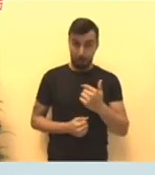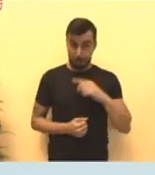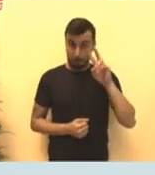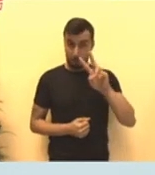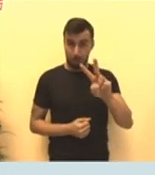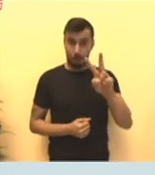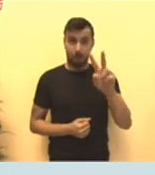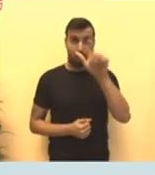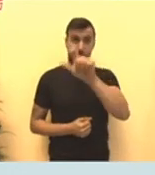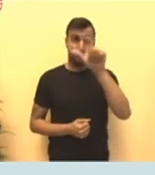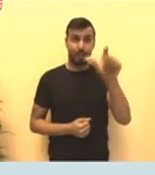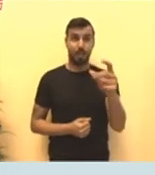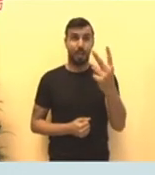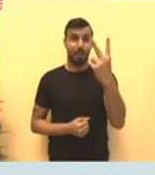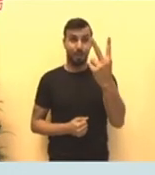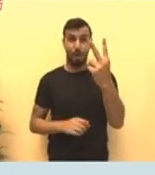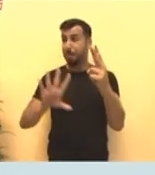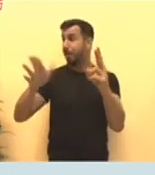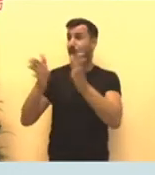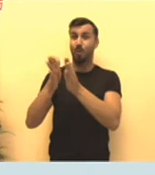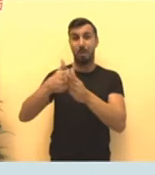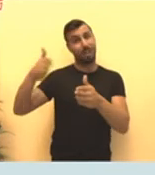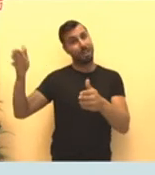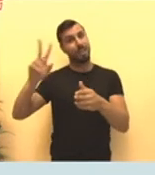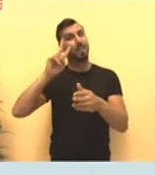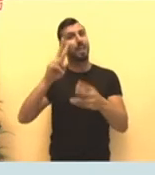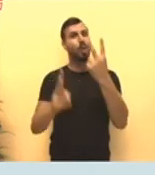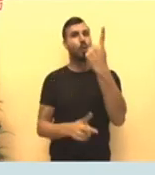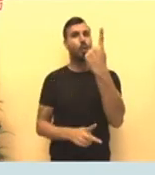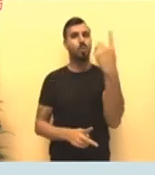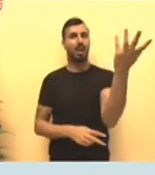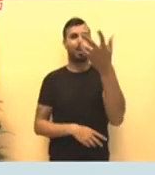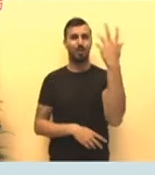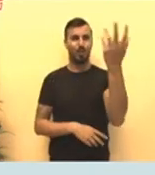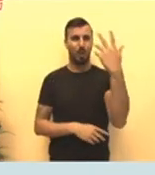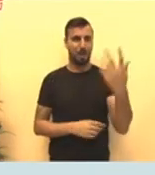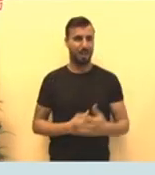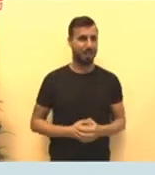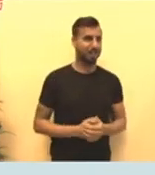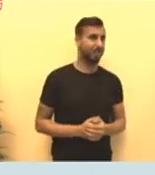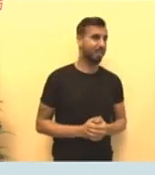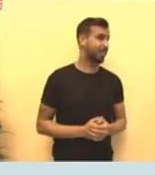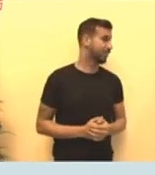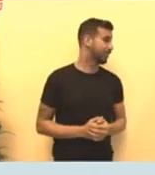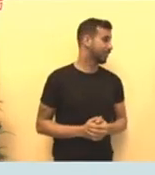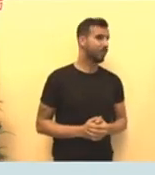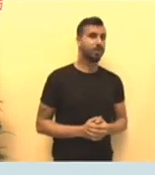Yo veo dos personas y ella ve una copa. Vale. ¿Alguien más quiere decir que ve?